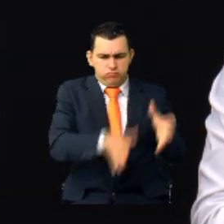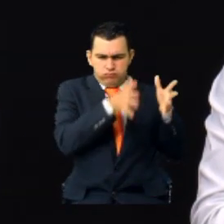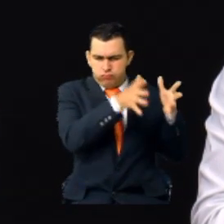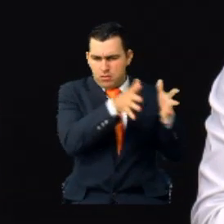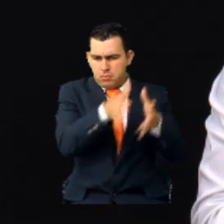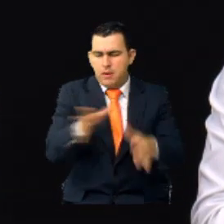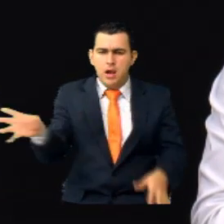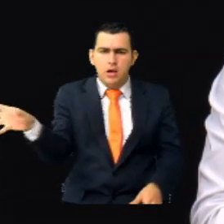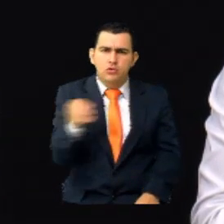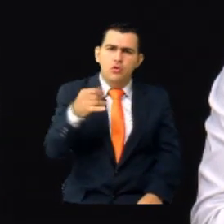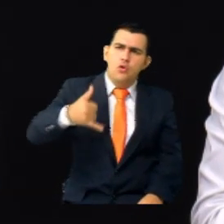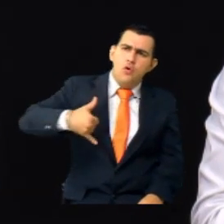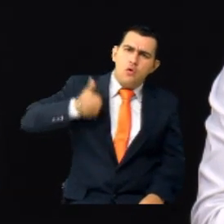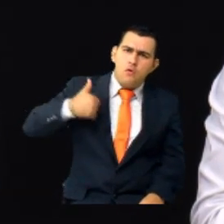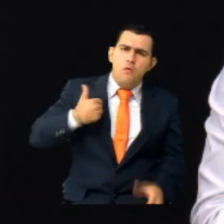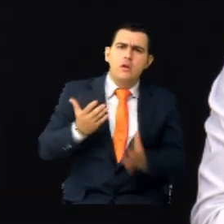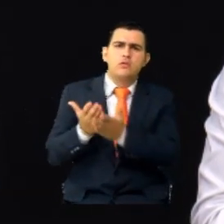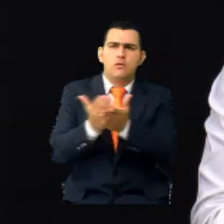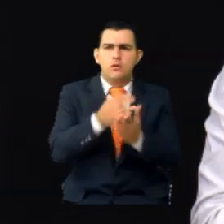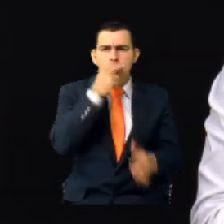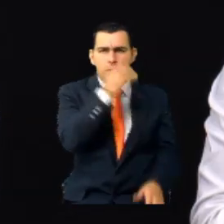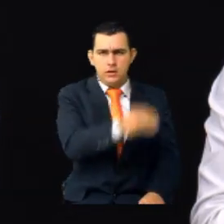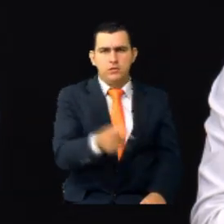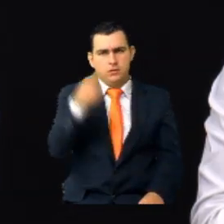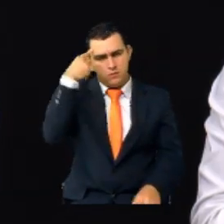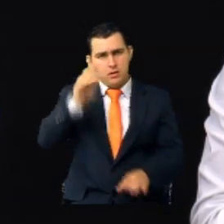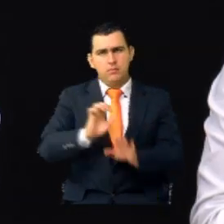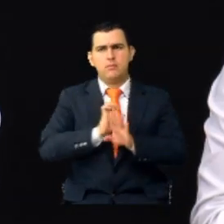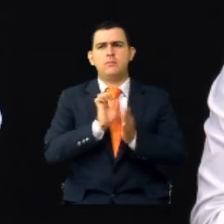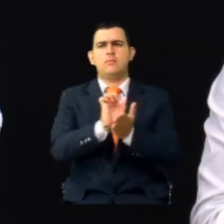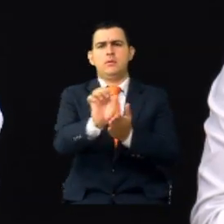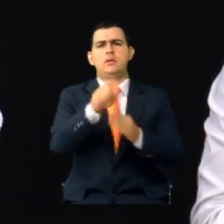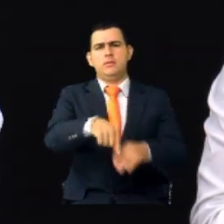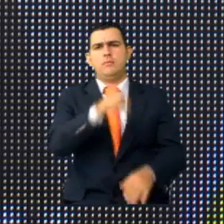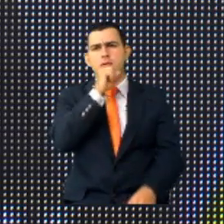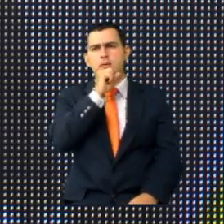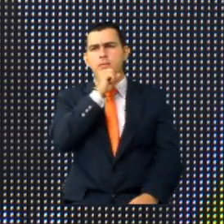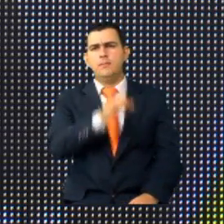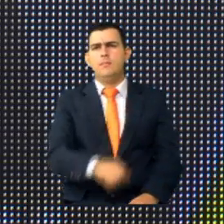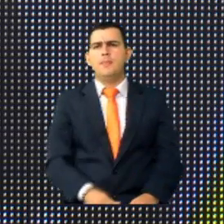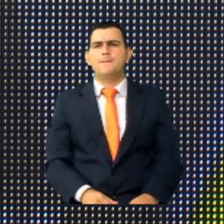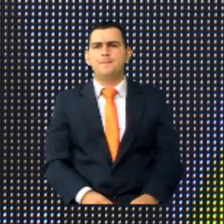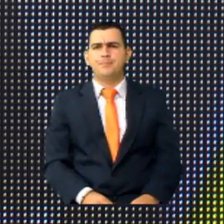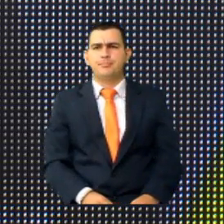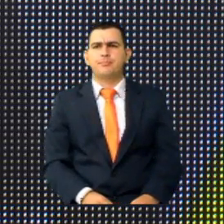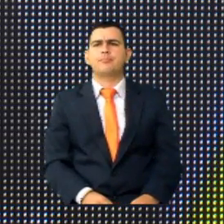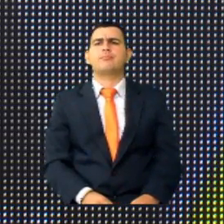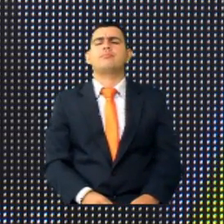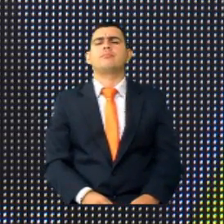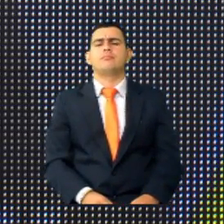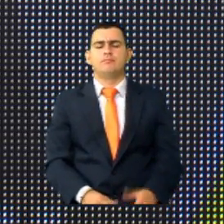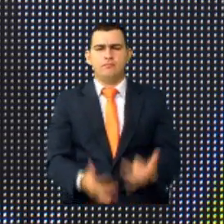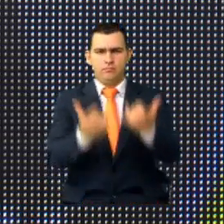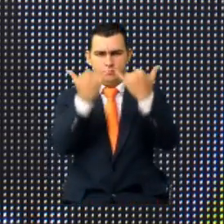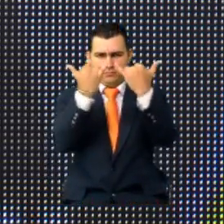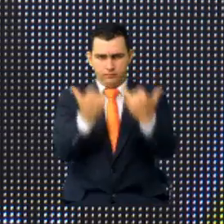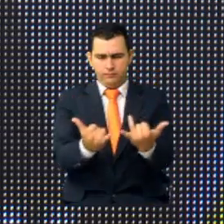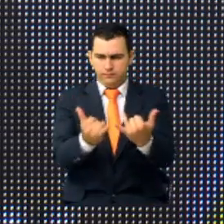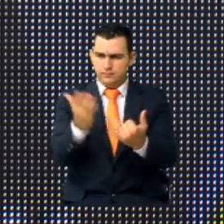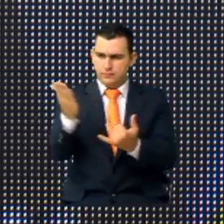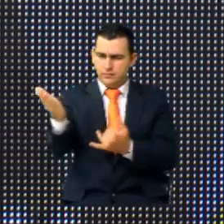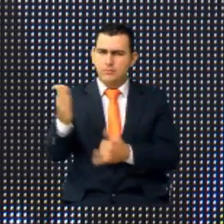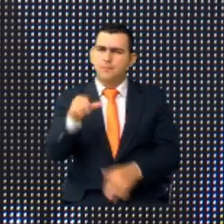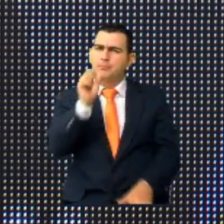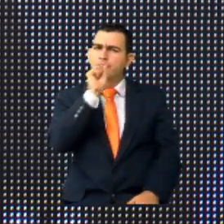nuestros jóvenes en las escuelas y los colegios y los padres para prevenir el microtráfico en Barranca Bermeja. Tiempo, candidato. El turno ahora para preguntar